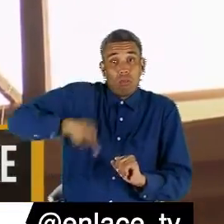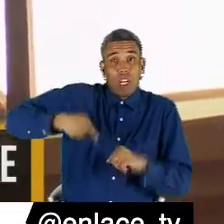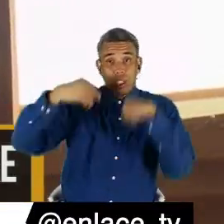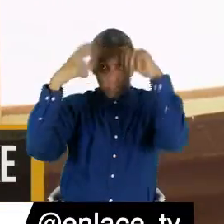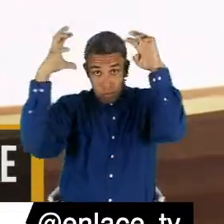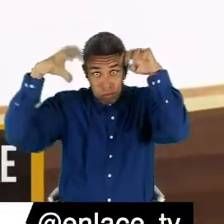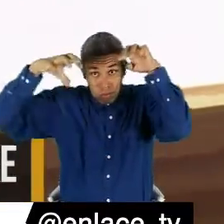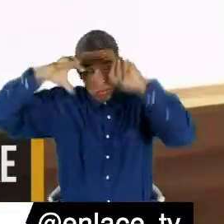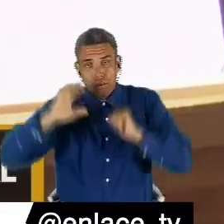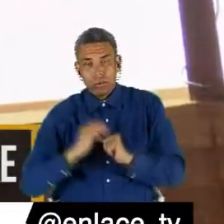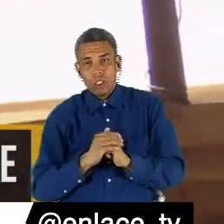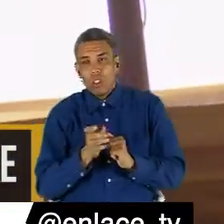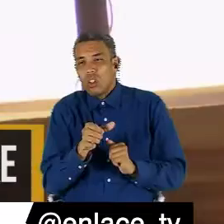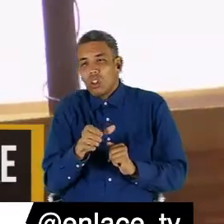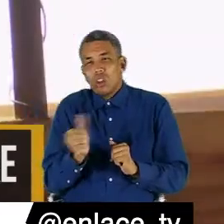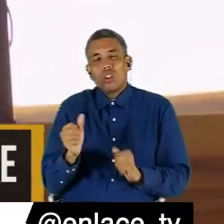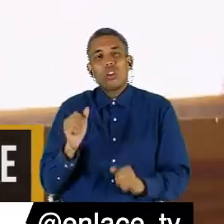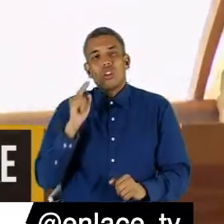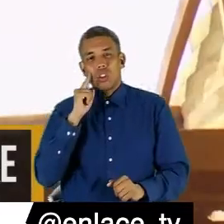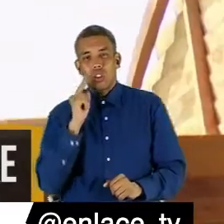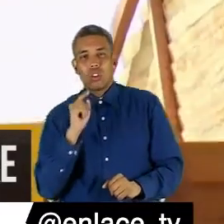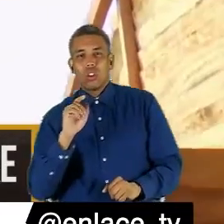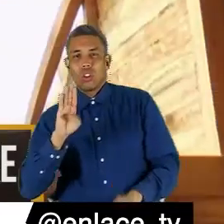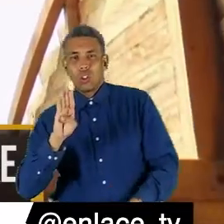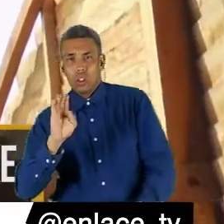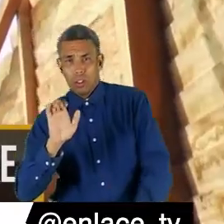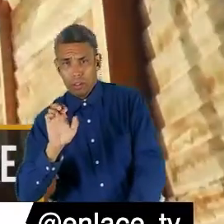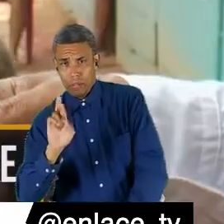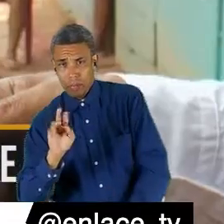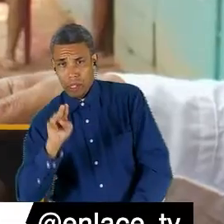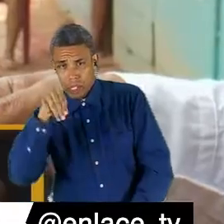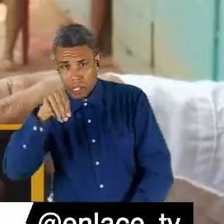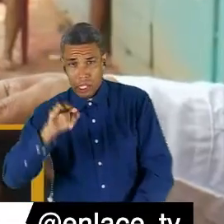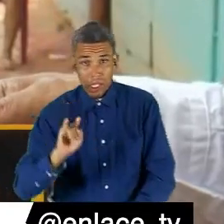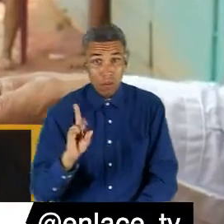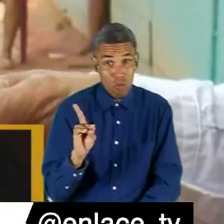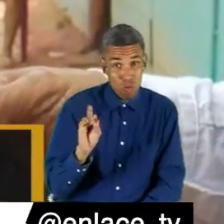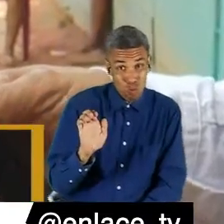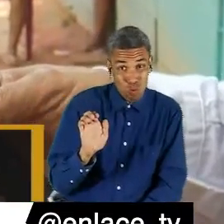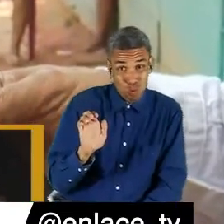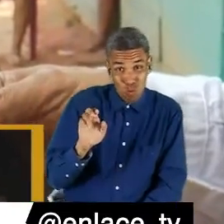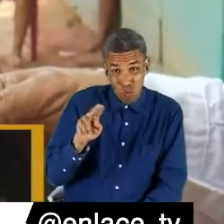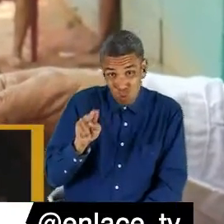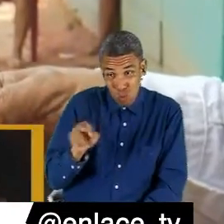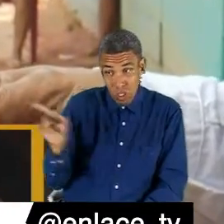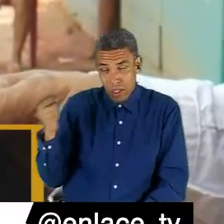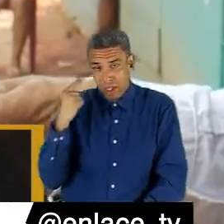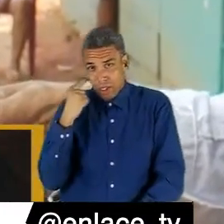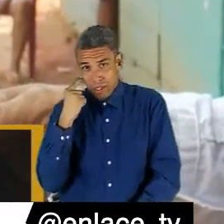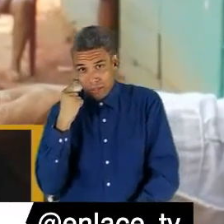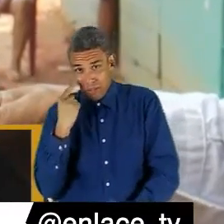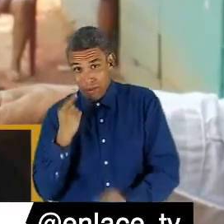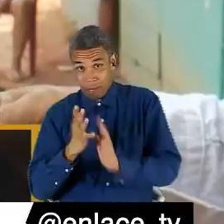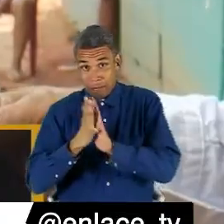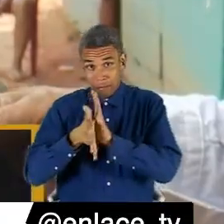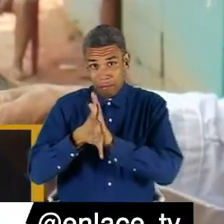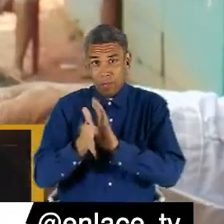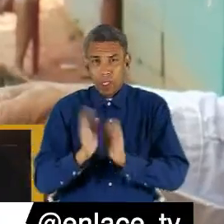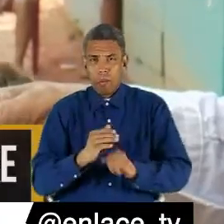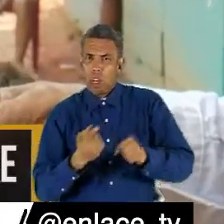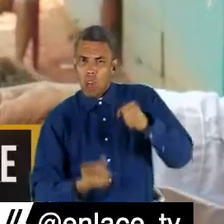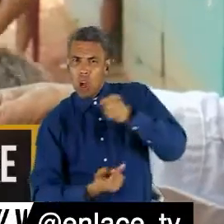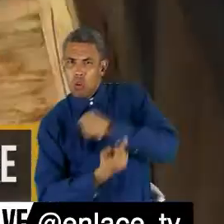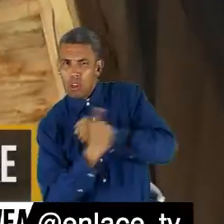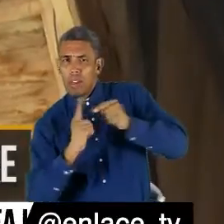mujer cabeza de hogar con 3 hijos a cargo y ahora sin techo. Preocupante, porque eso empezó como desde la 1:30 y ya cuando yo quise reaccionar, cuando ya me